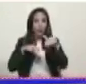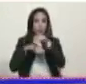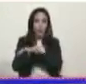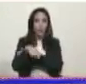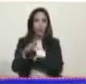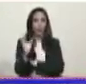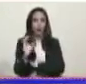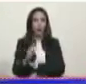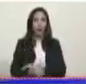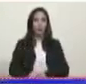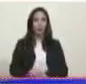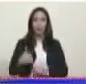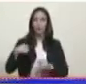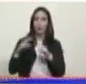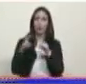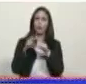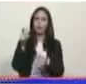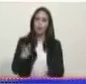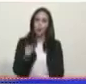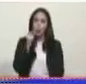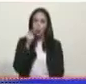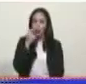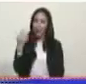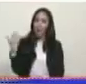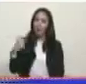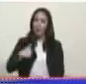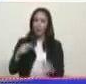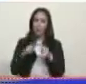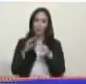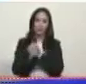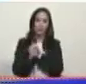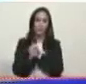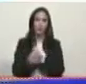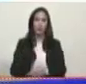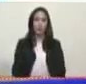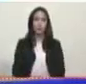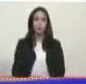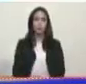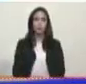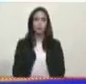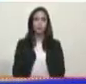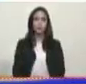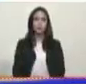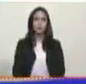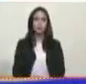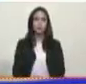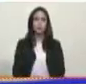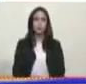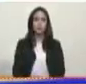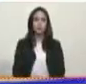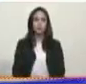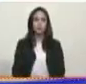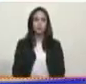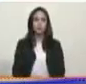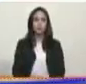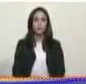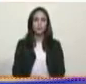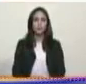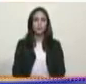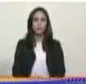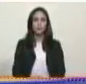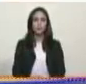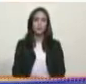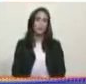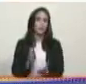Caracas. Aquí yo conocí a Claudio Farías, compañero. Muy bien. Y siempre